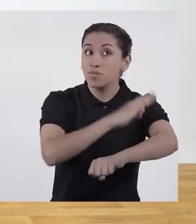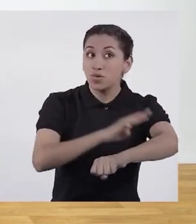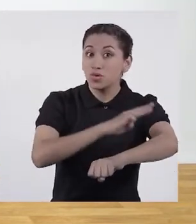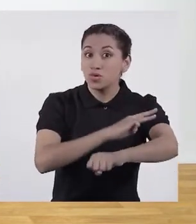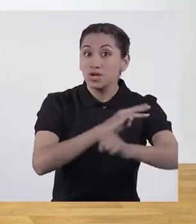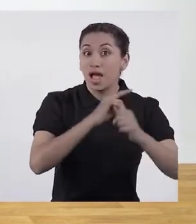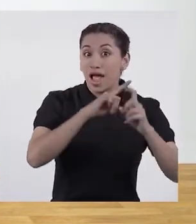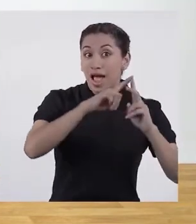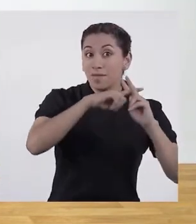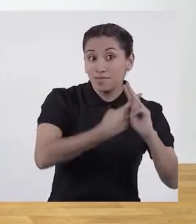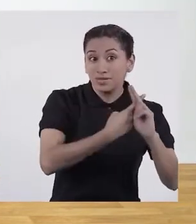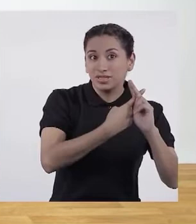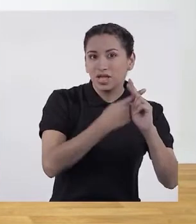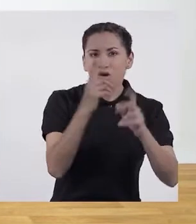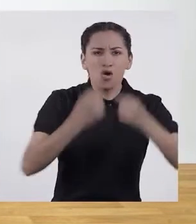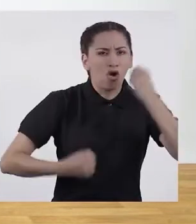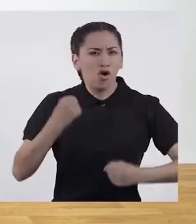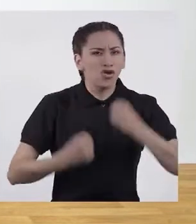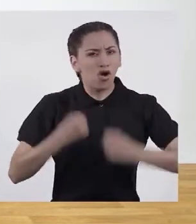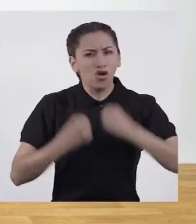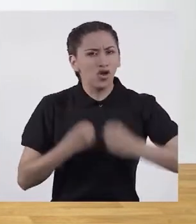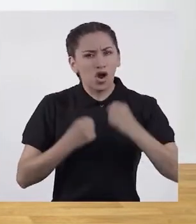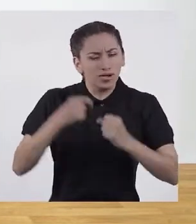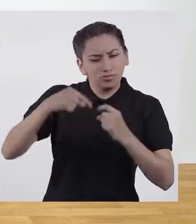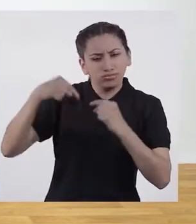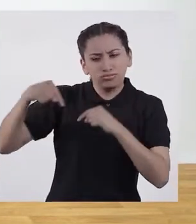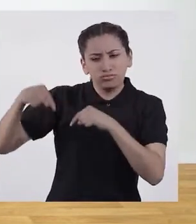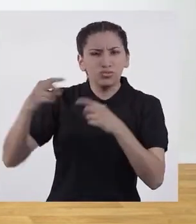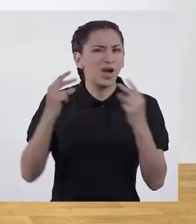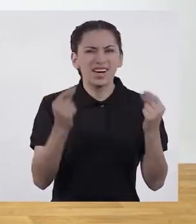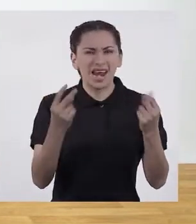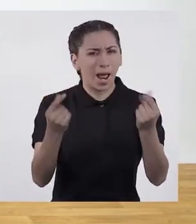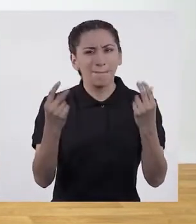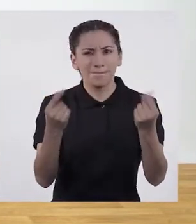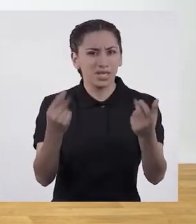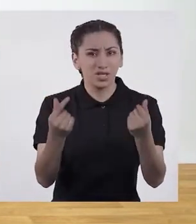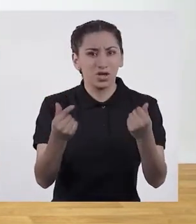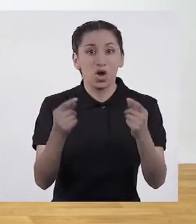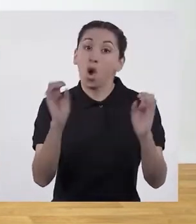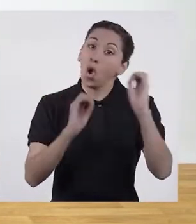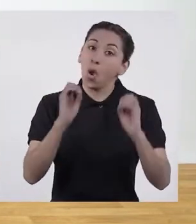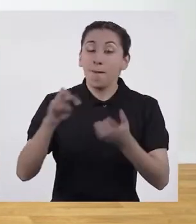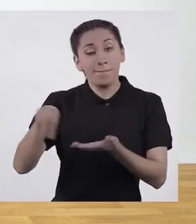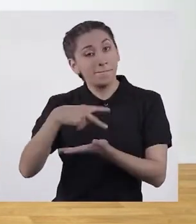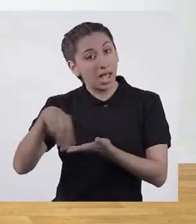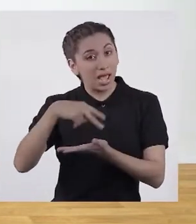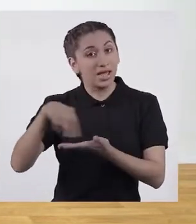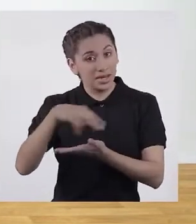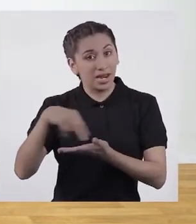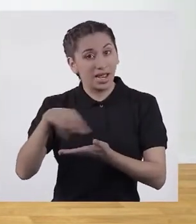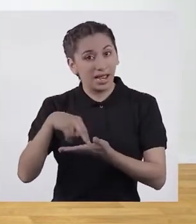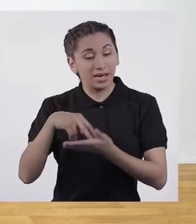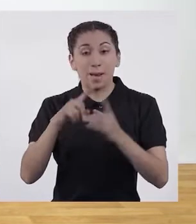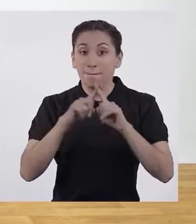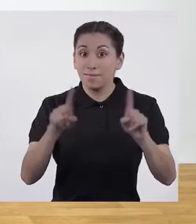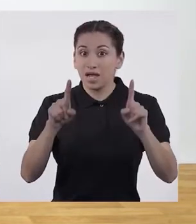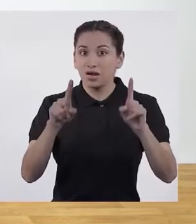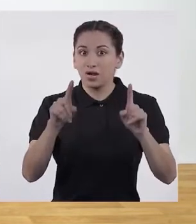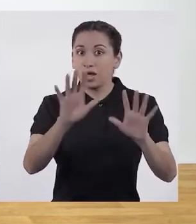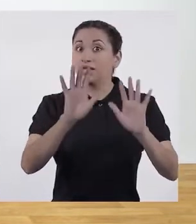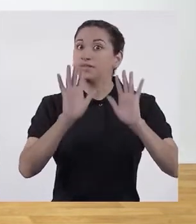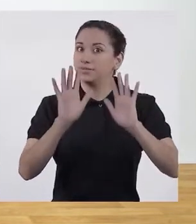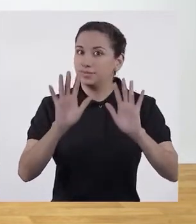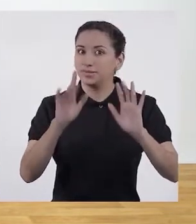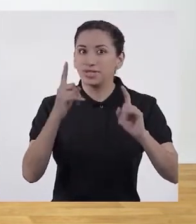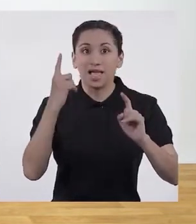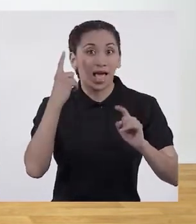vamos a correr por todo el espacio, como si estuviéramos apurados, o también podemos bailar. Eso, pero muy